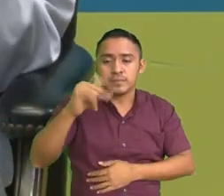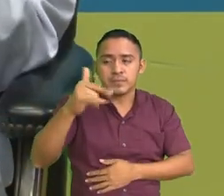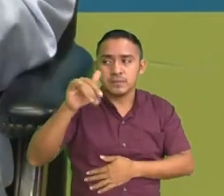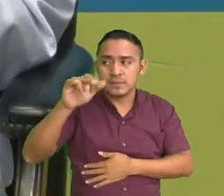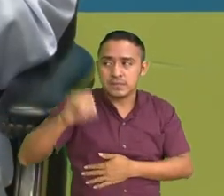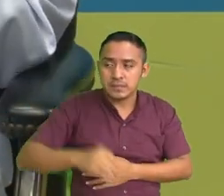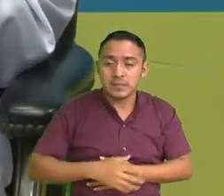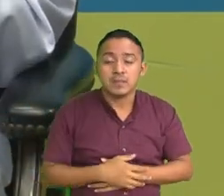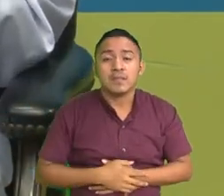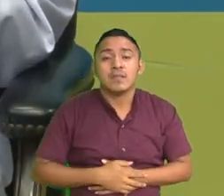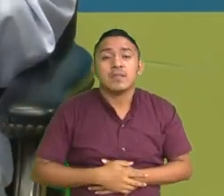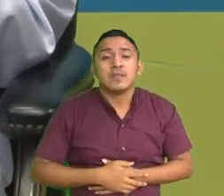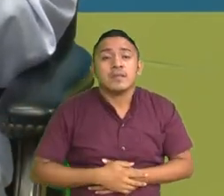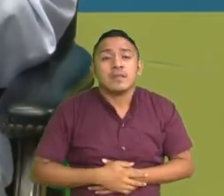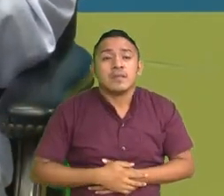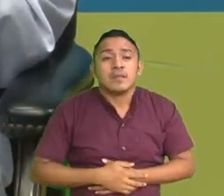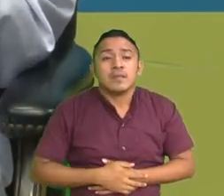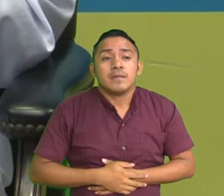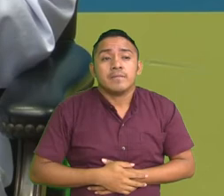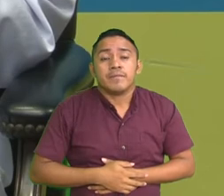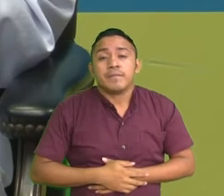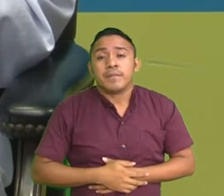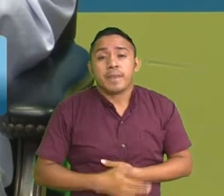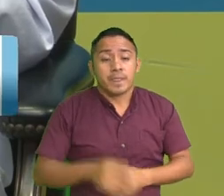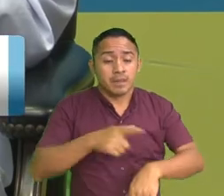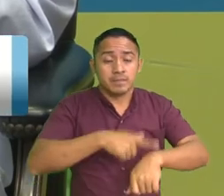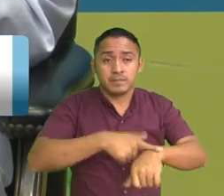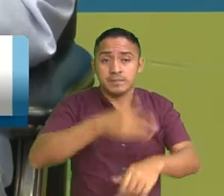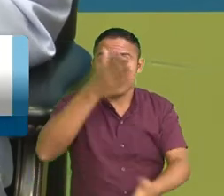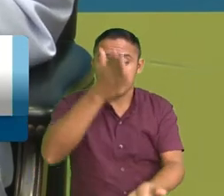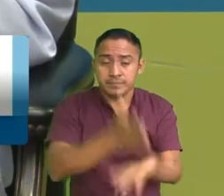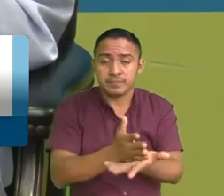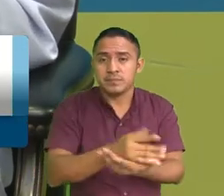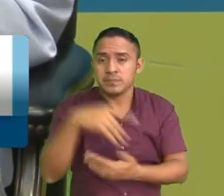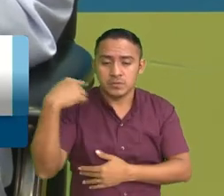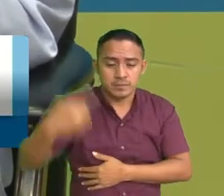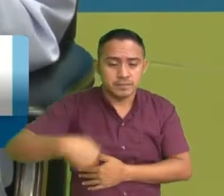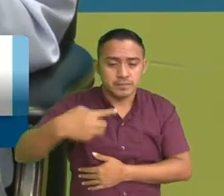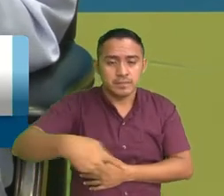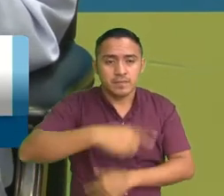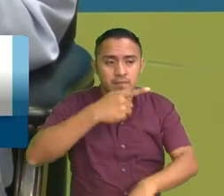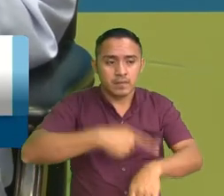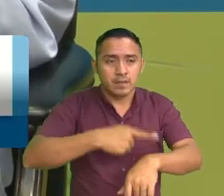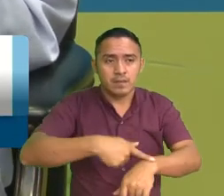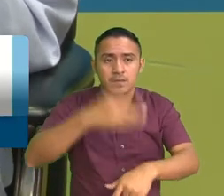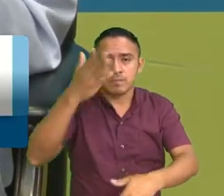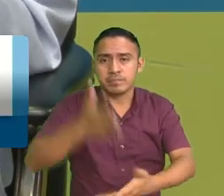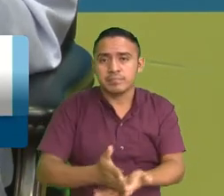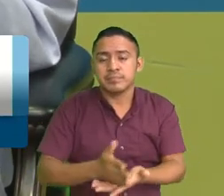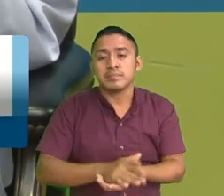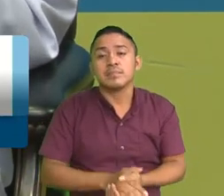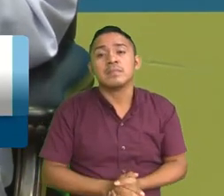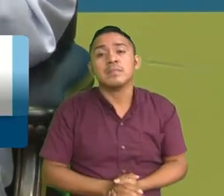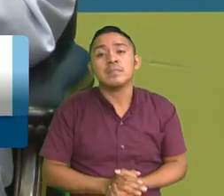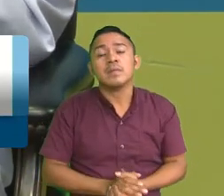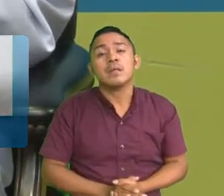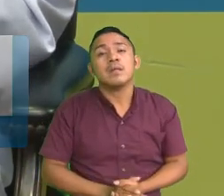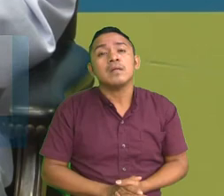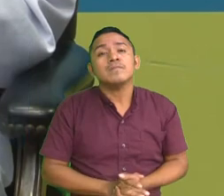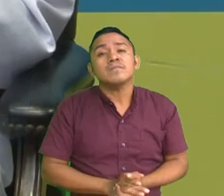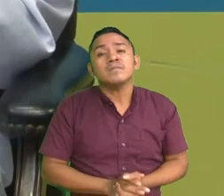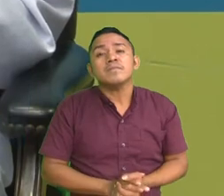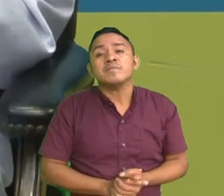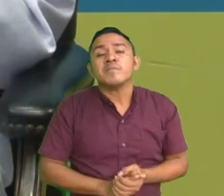esencial. Tener una hora establecida para dormir y levantarse todos los días. Todos los hacer días. Un reloj. La rutina,